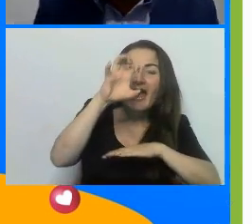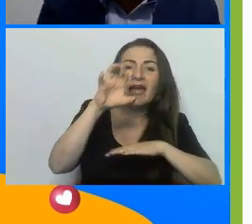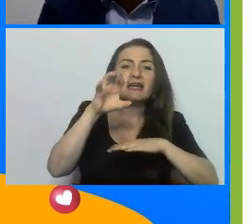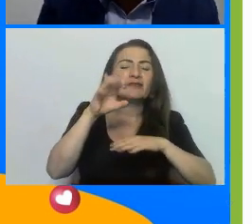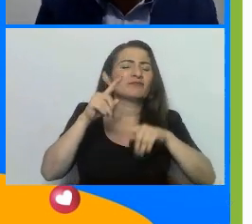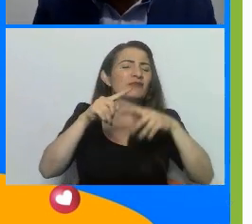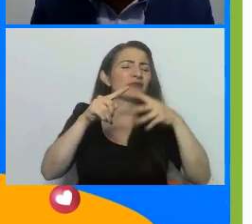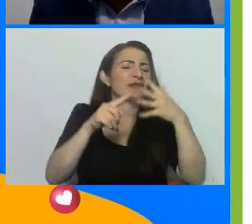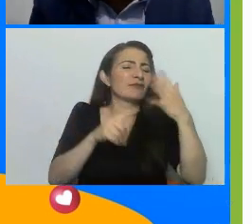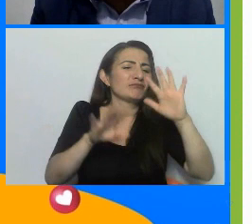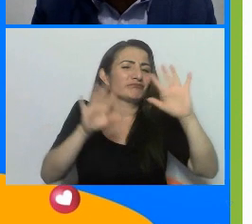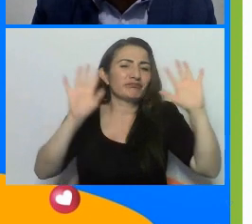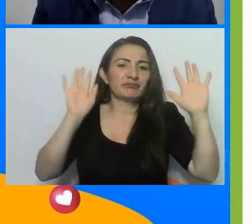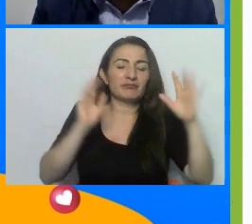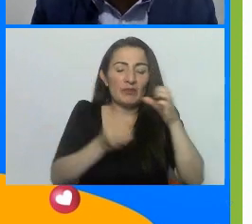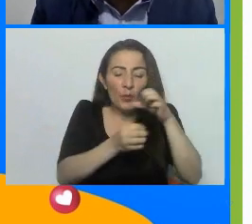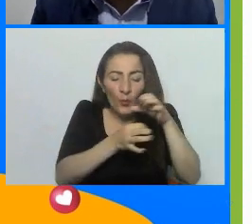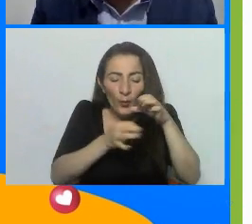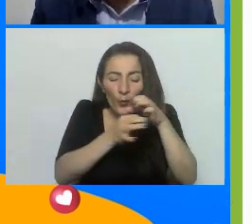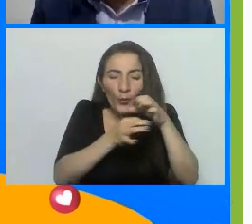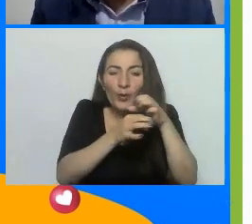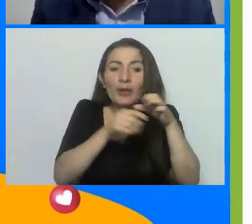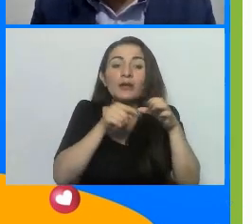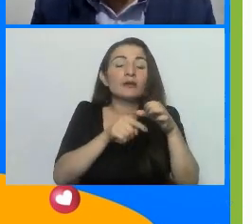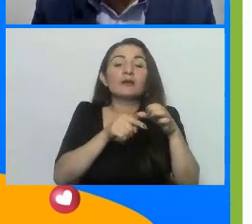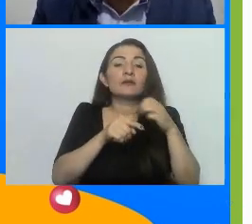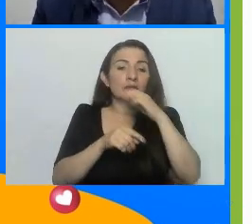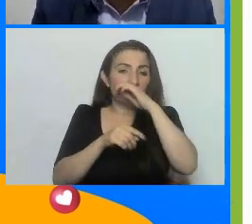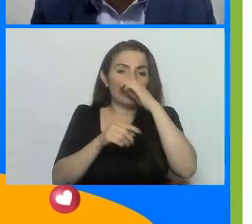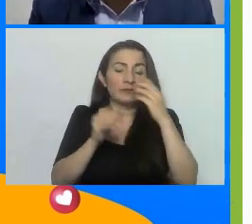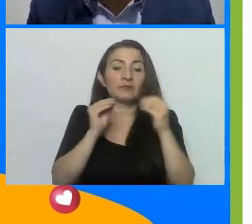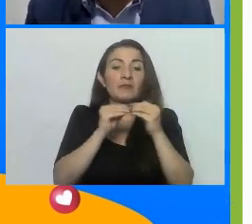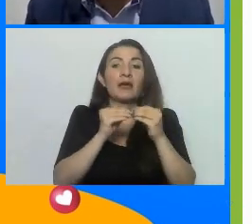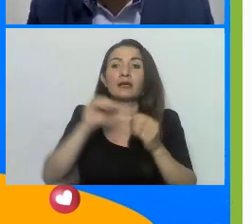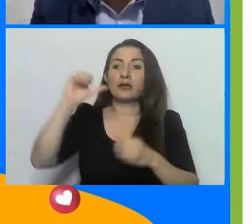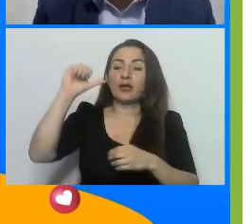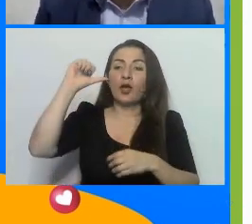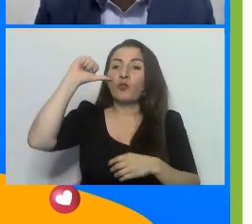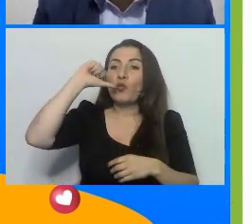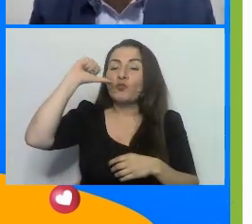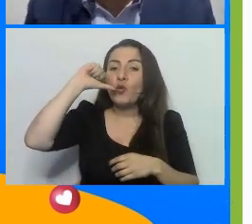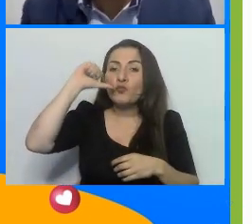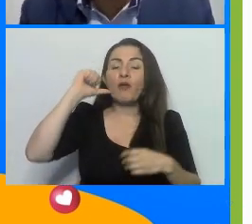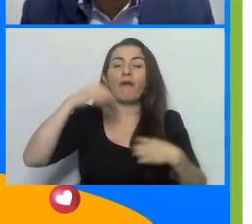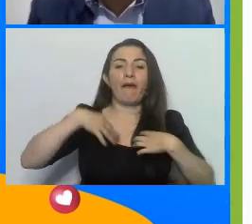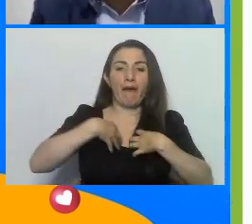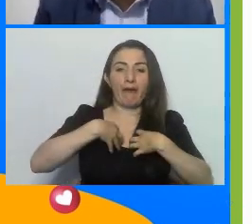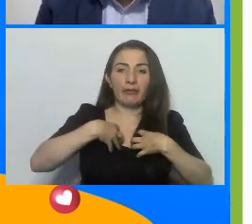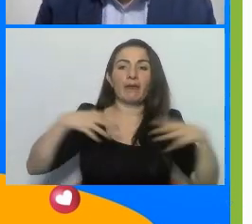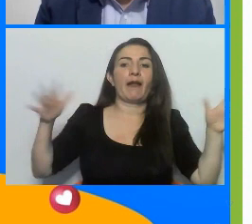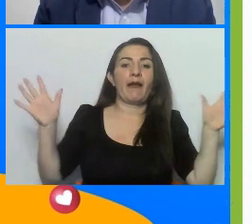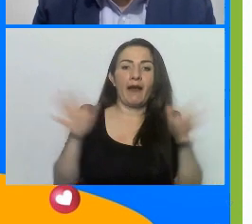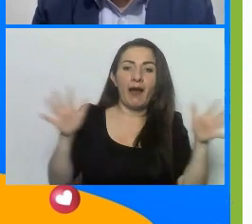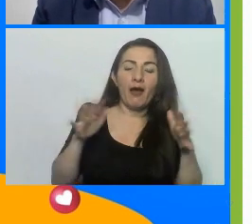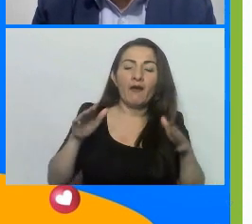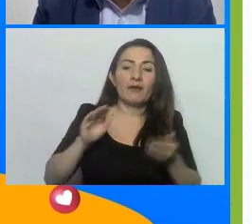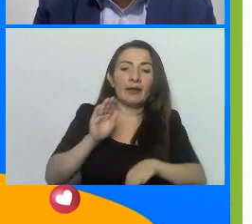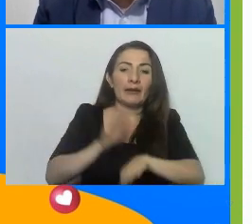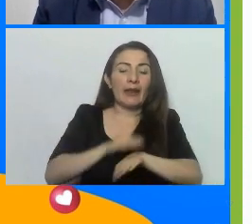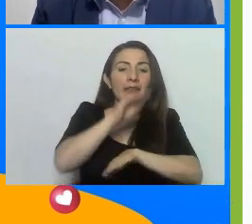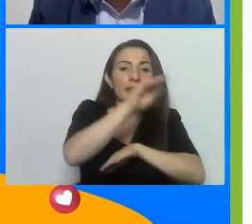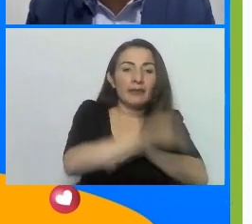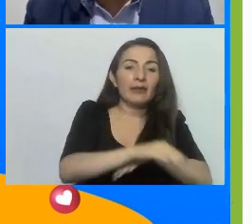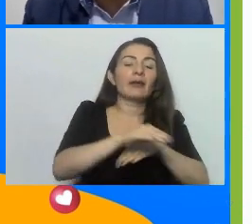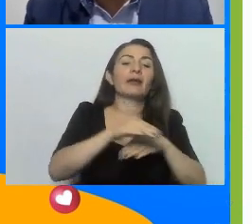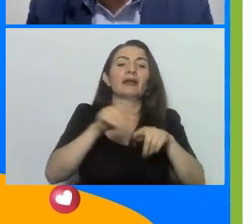Bueno, un grupo grandísimo para llegar entonces a lo que son los mamíferos, las aves, los reptiles, los anfibios. Siempre confundimos